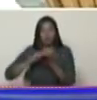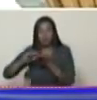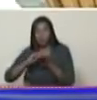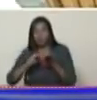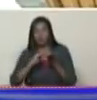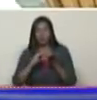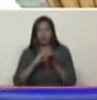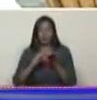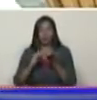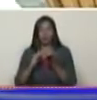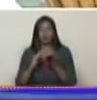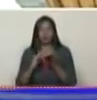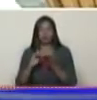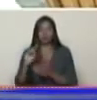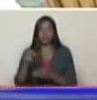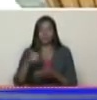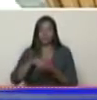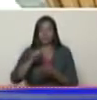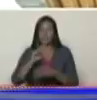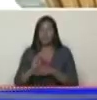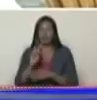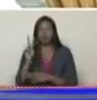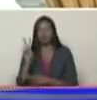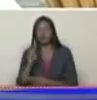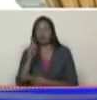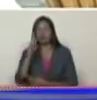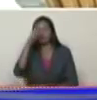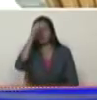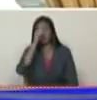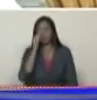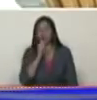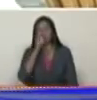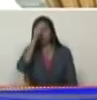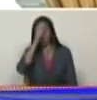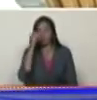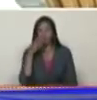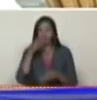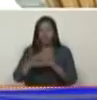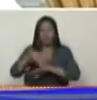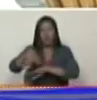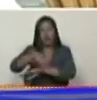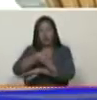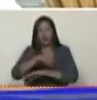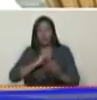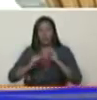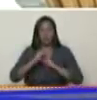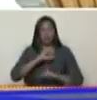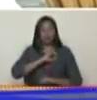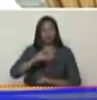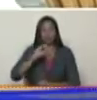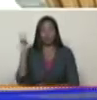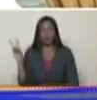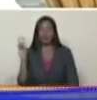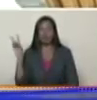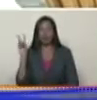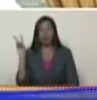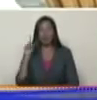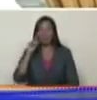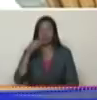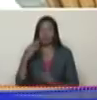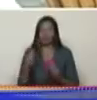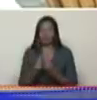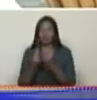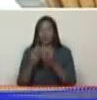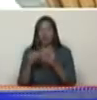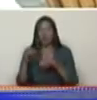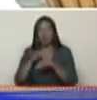Rectificación, primero y 2 de junio, sábado y domingo, nos vamos a la calle con el movimiento Somos Venezuela y todos los